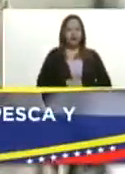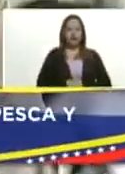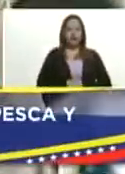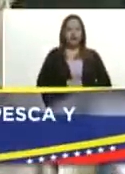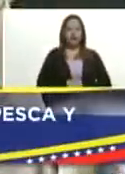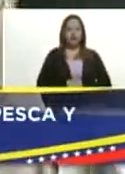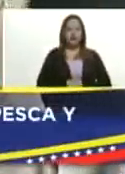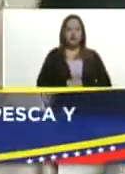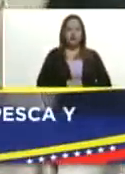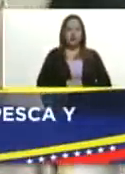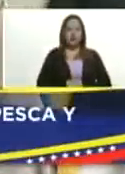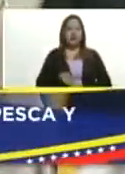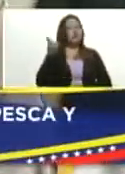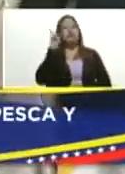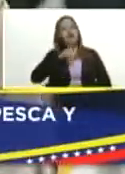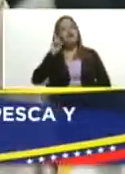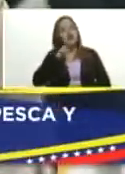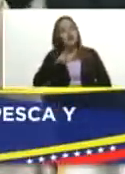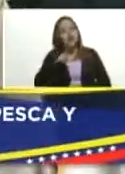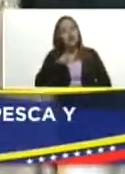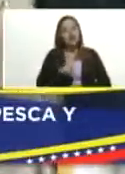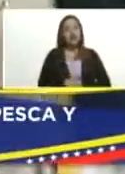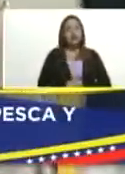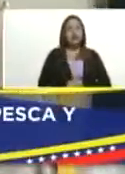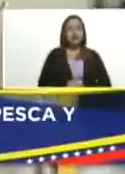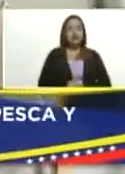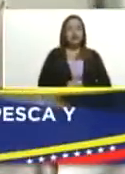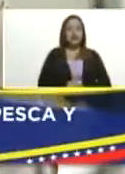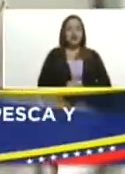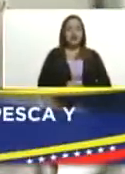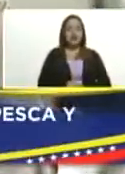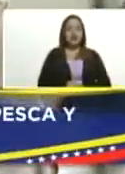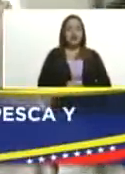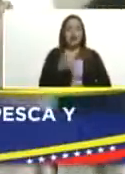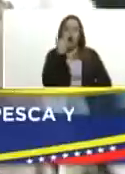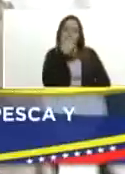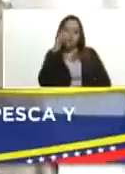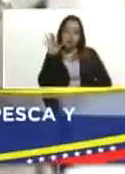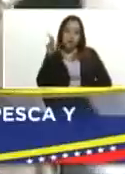por falsos y falsas promesas